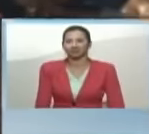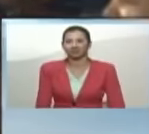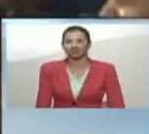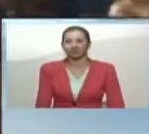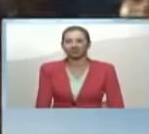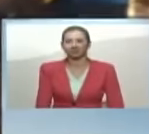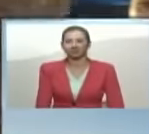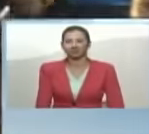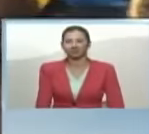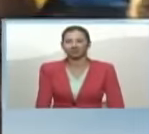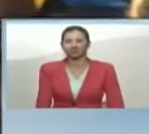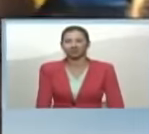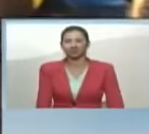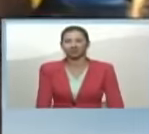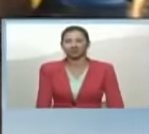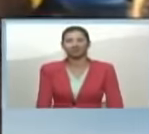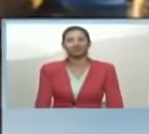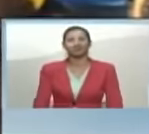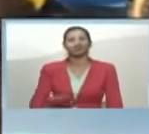¿Dónde está Bombacé?